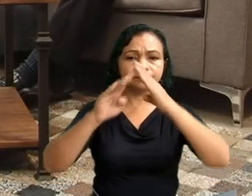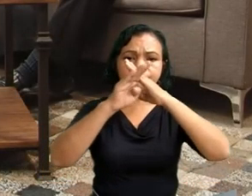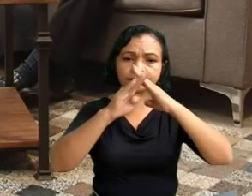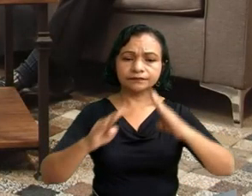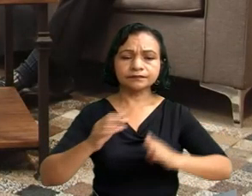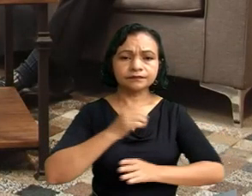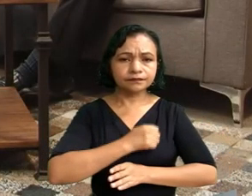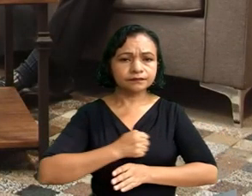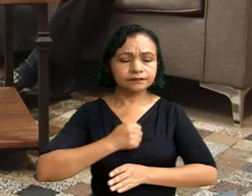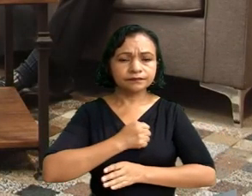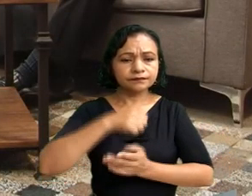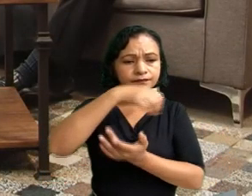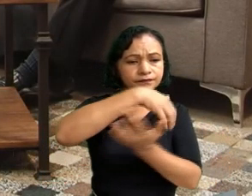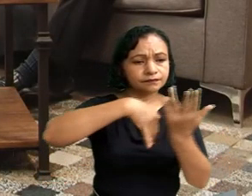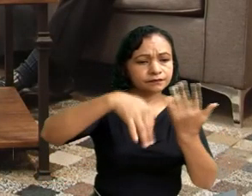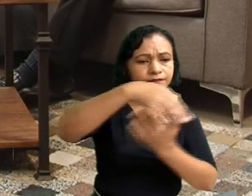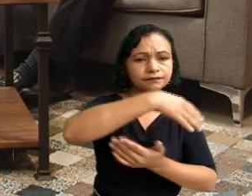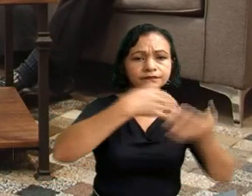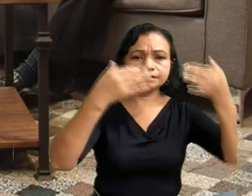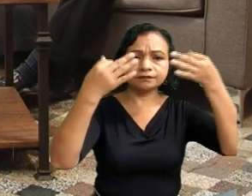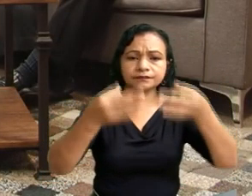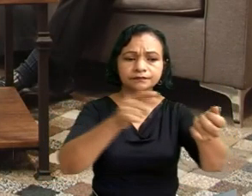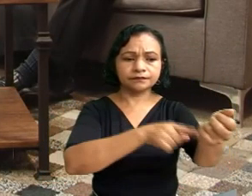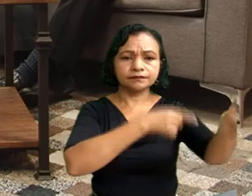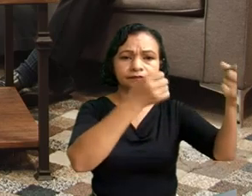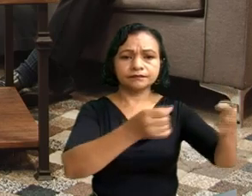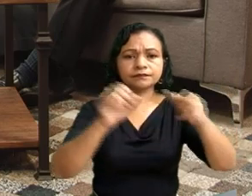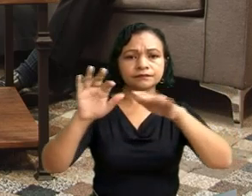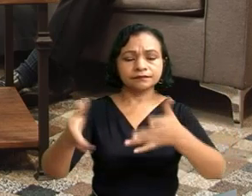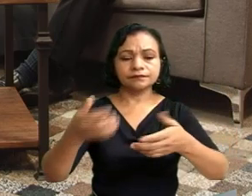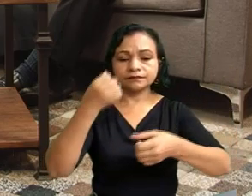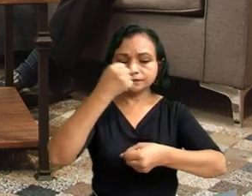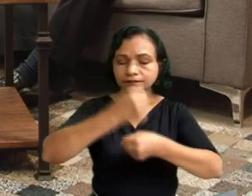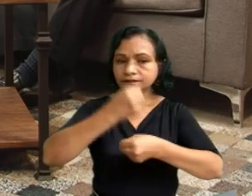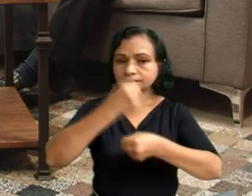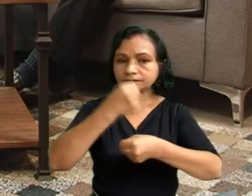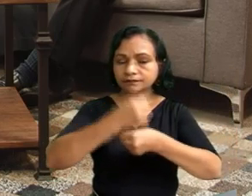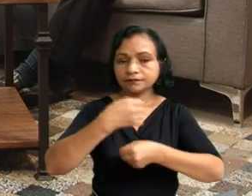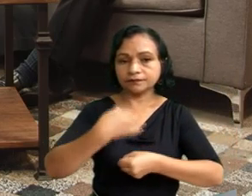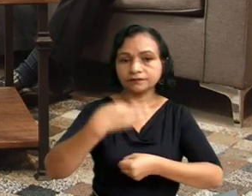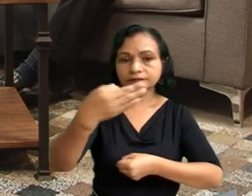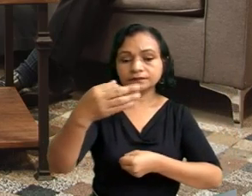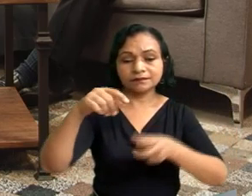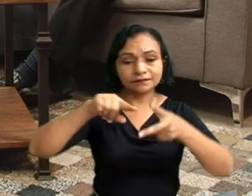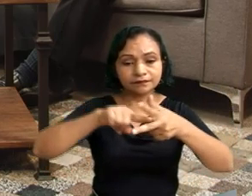esa convivencia entre hermanas y hermanos que es todo un trabajo diario que viene desde abajo